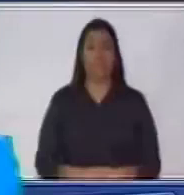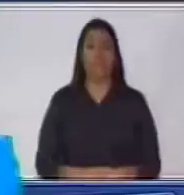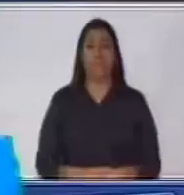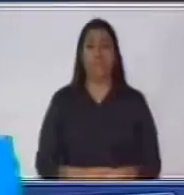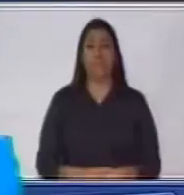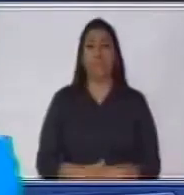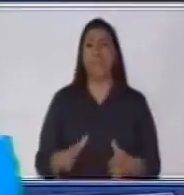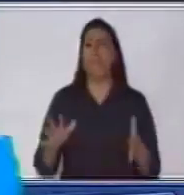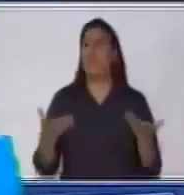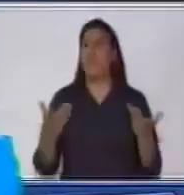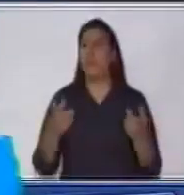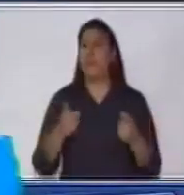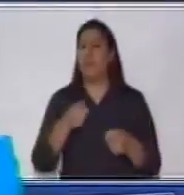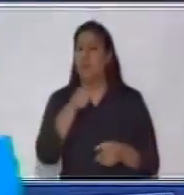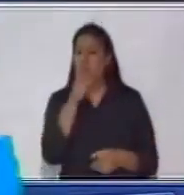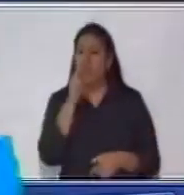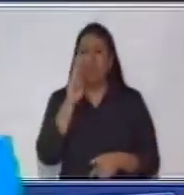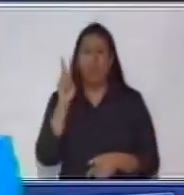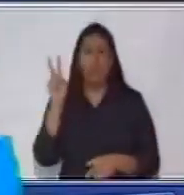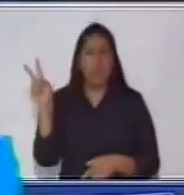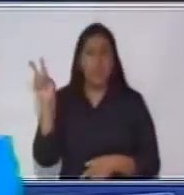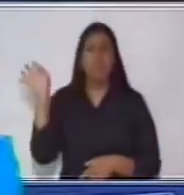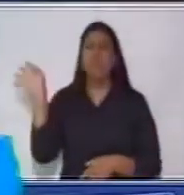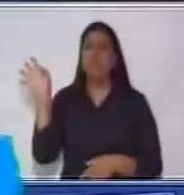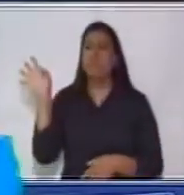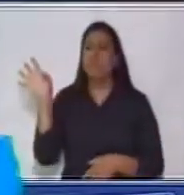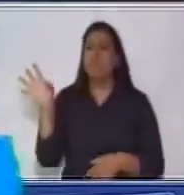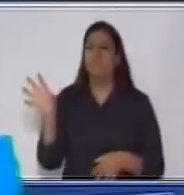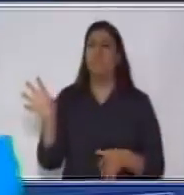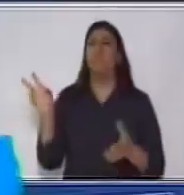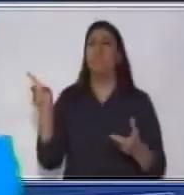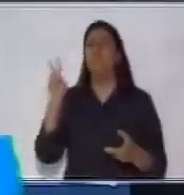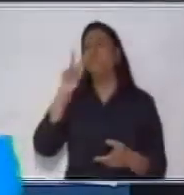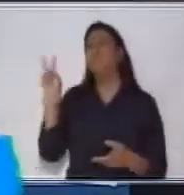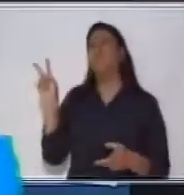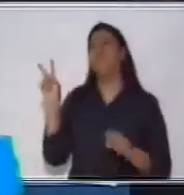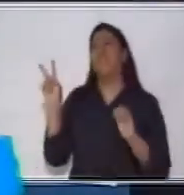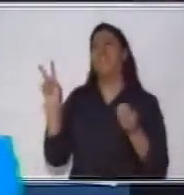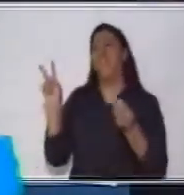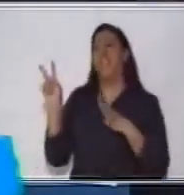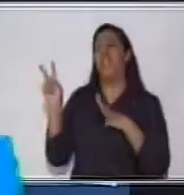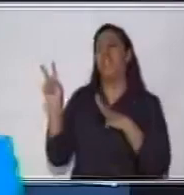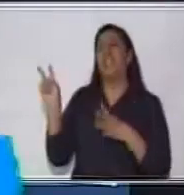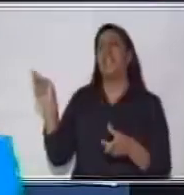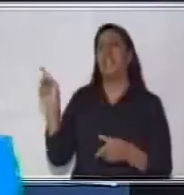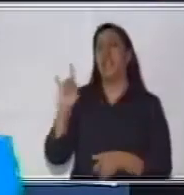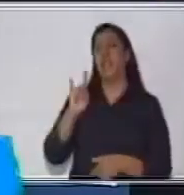¿Y qué de especial encuentras en la pronunciación de esta combinación?